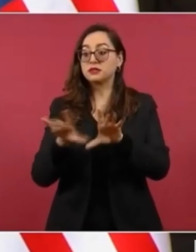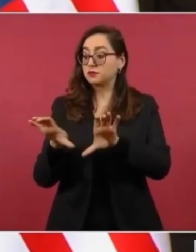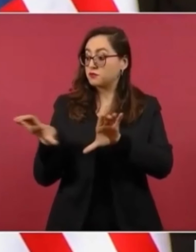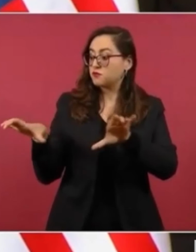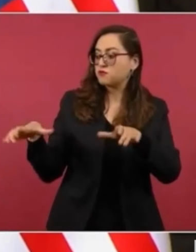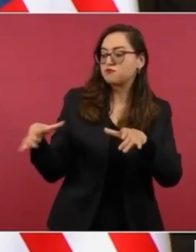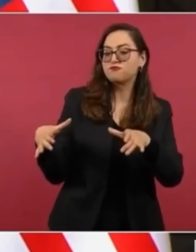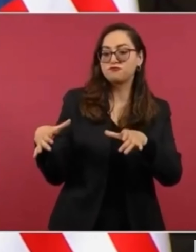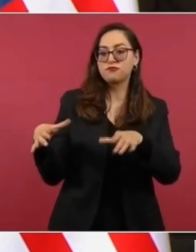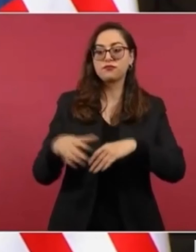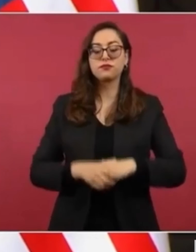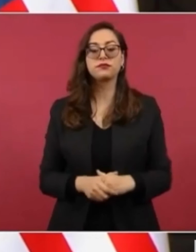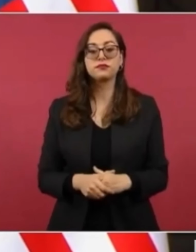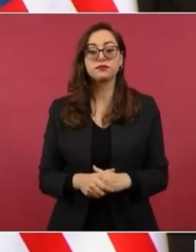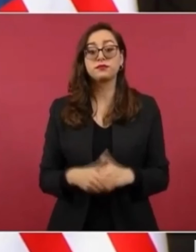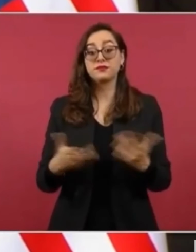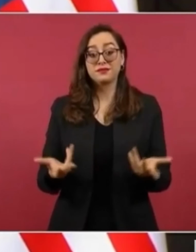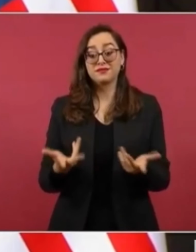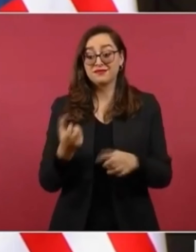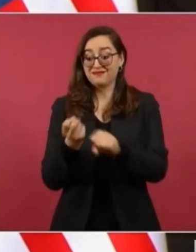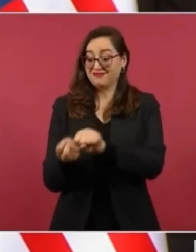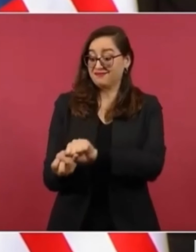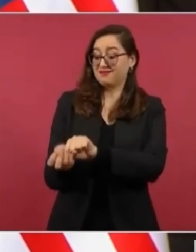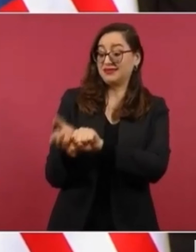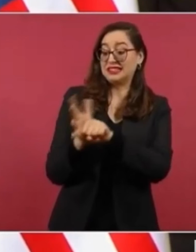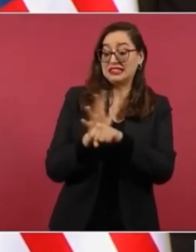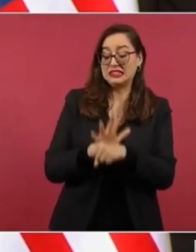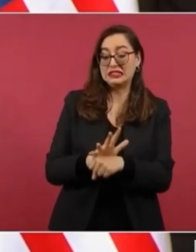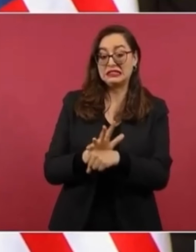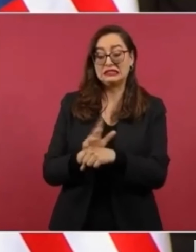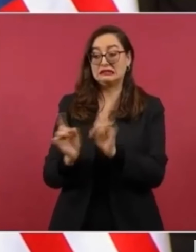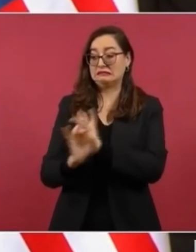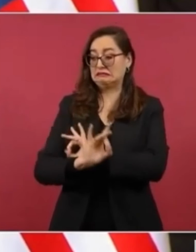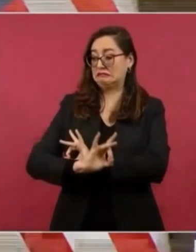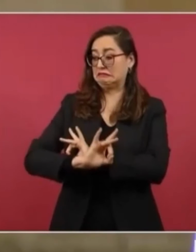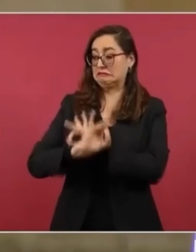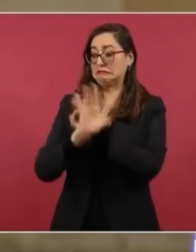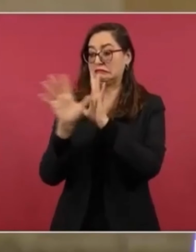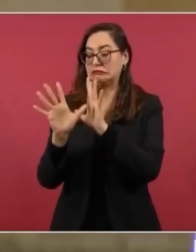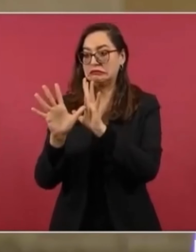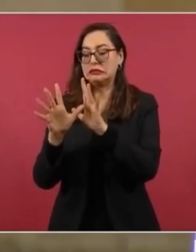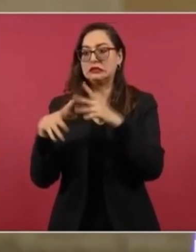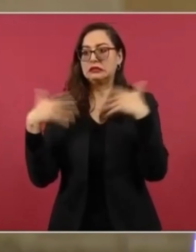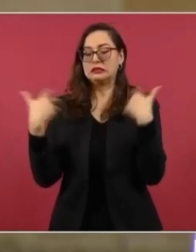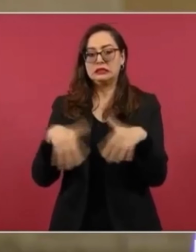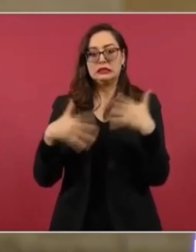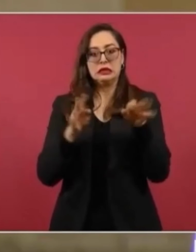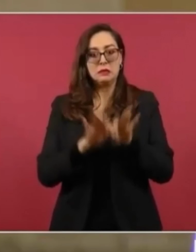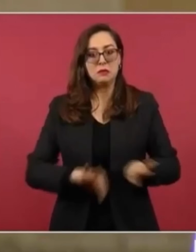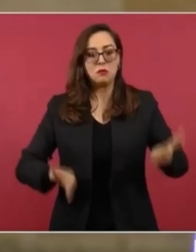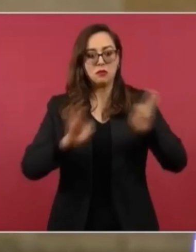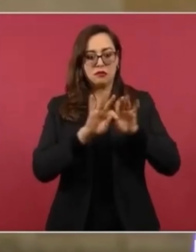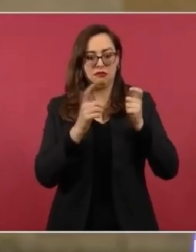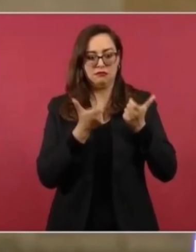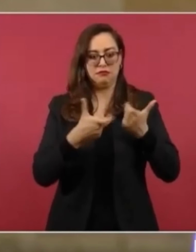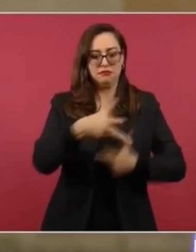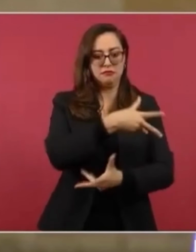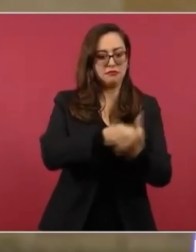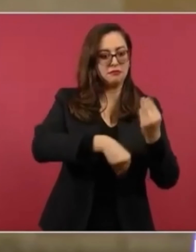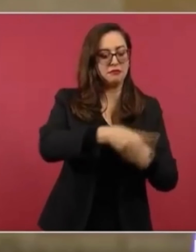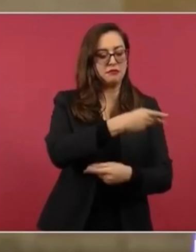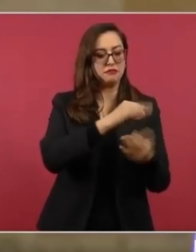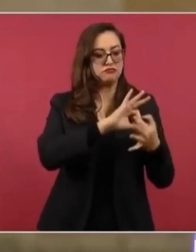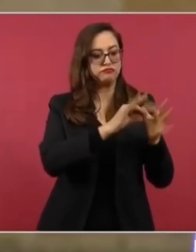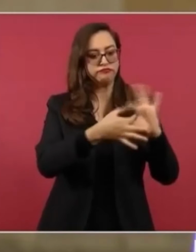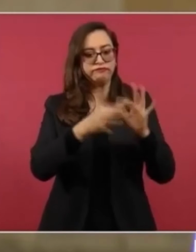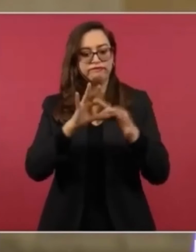COVID-19 puso de relieve la importancia de las cadenas de suministro y de la resiliencia económica y la importancia de prepararse a las